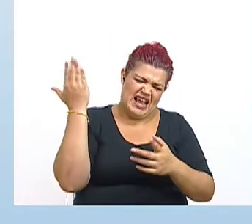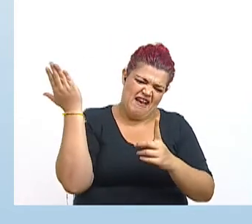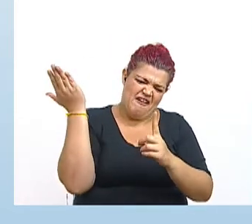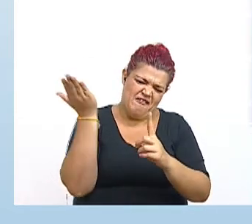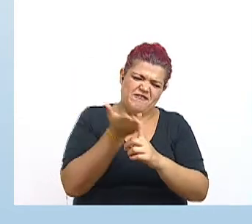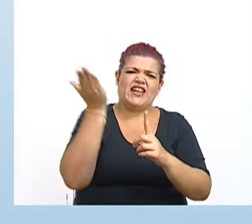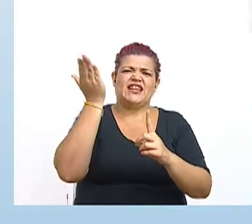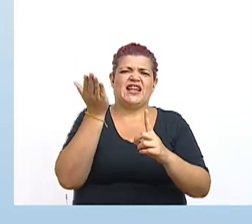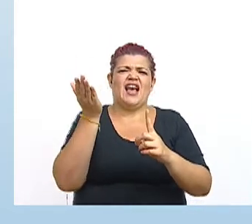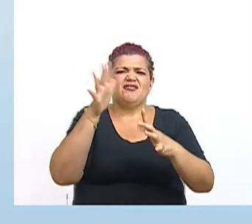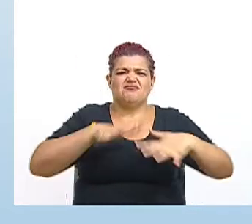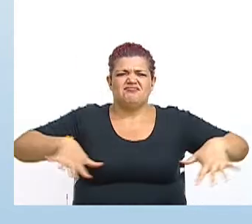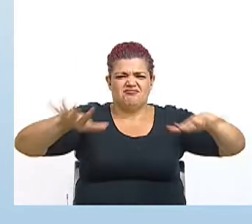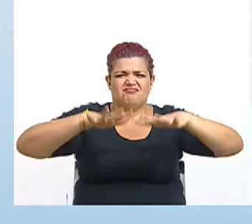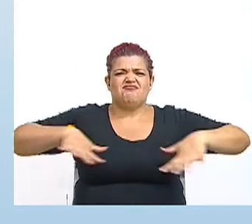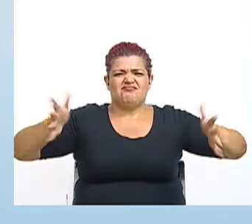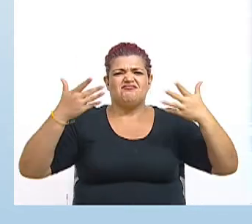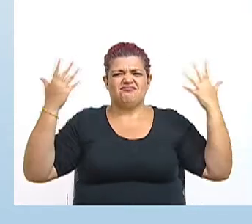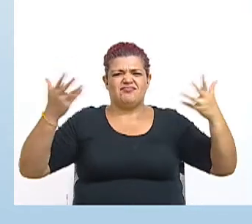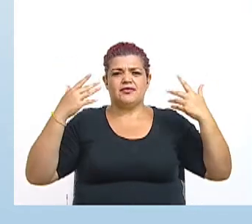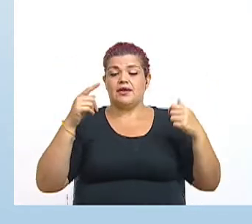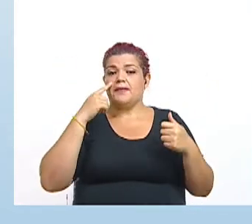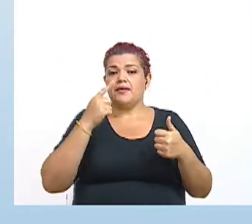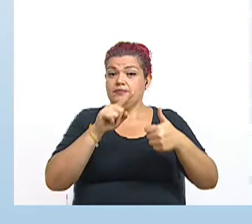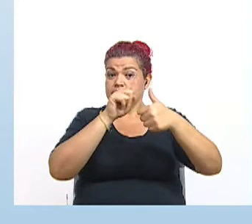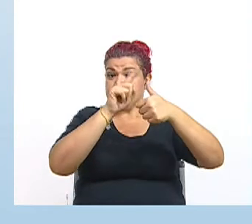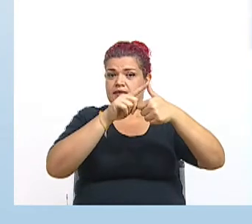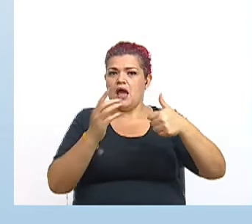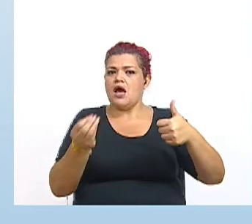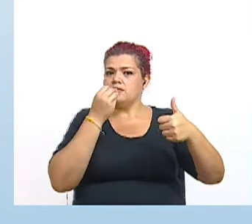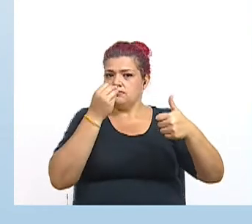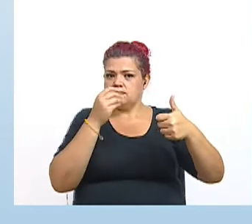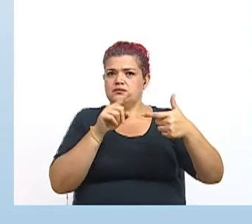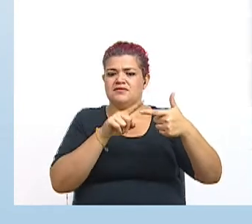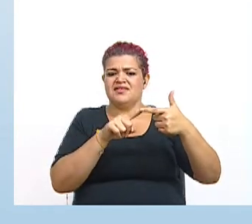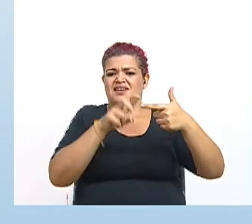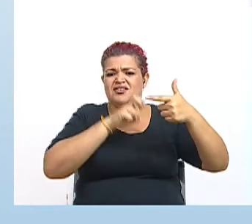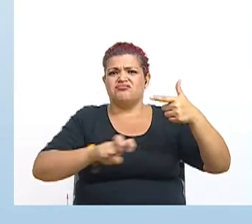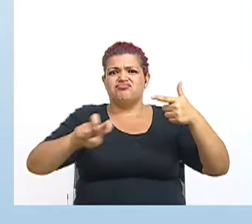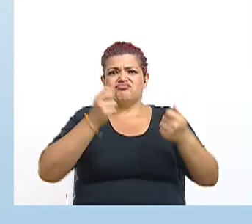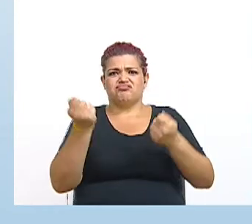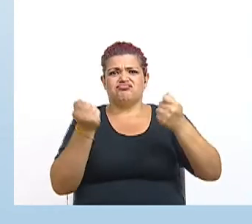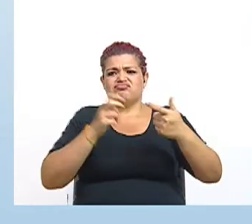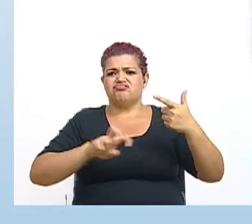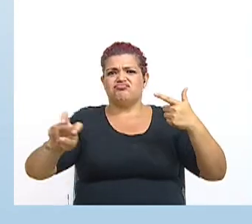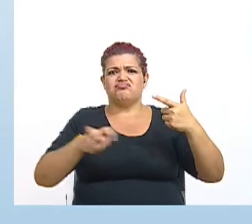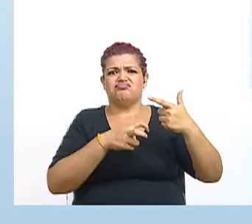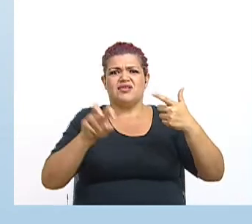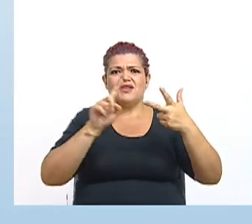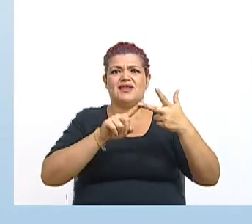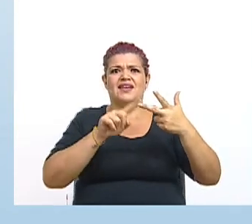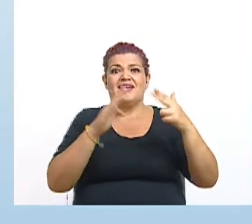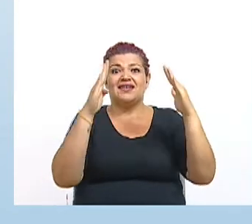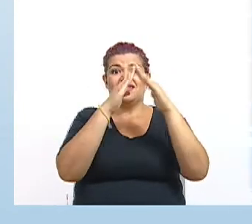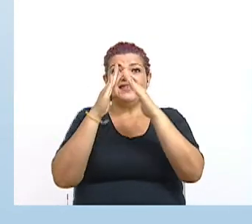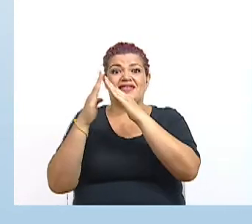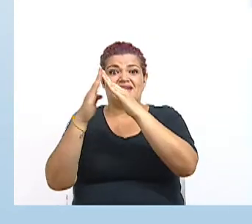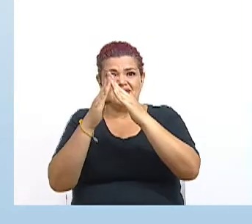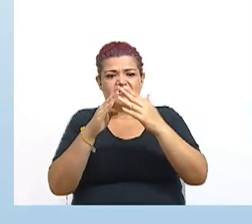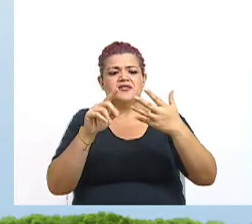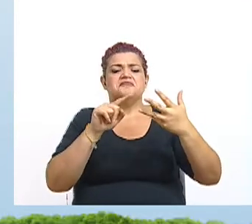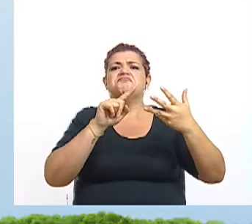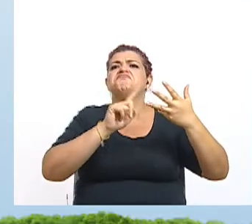Tenemos 4 elementos: la alimentación, el transporte, vivienda y servicios y bienes de